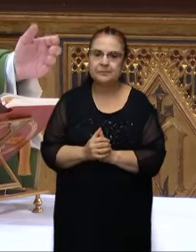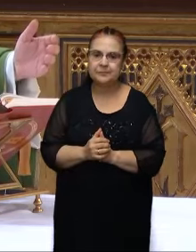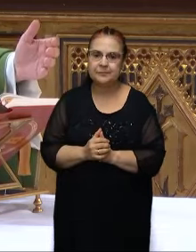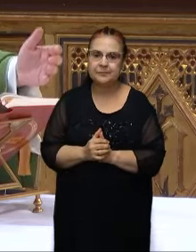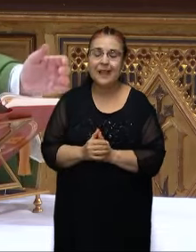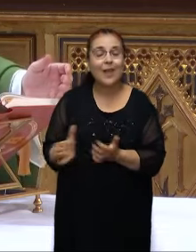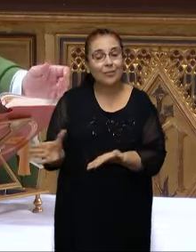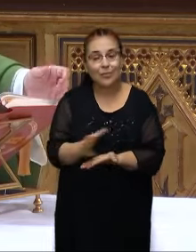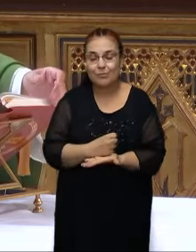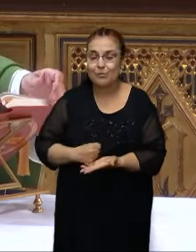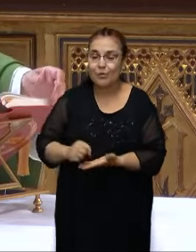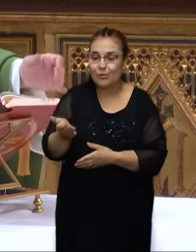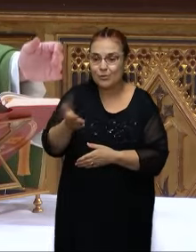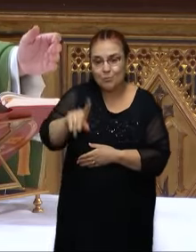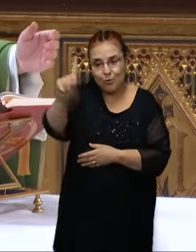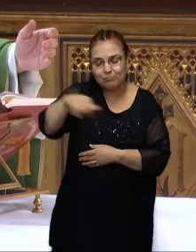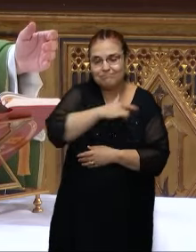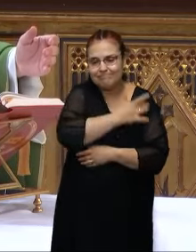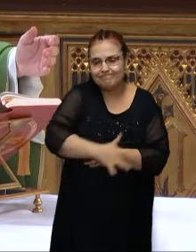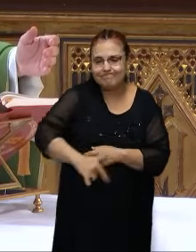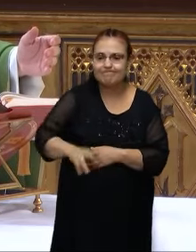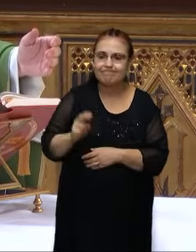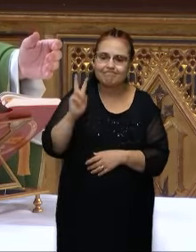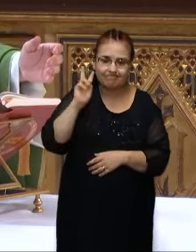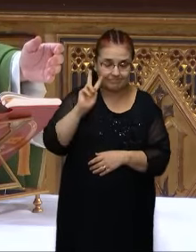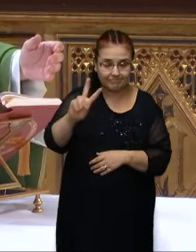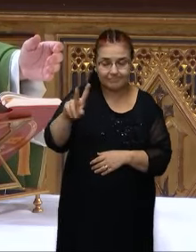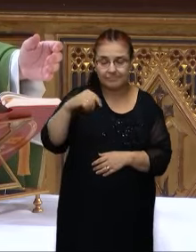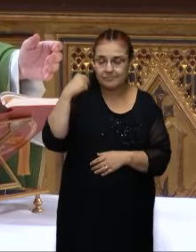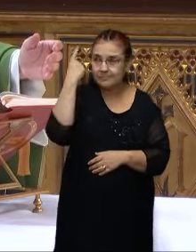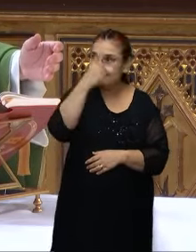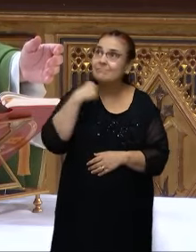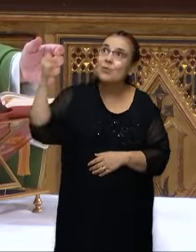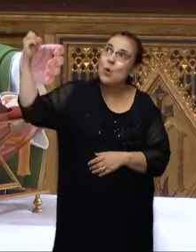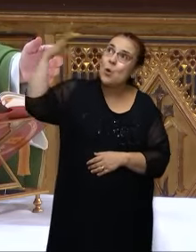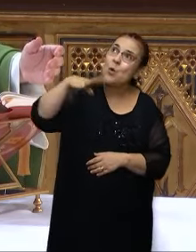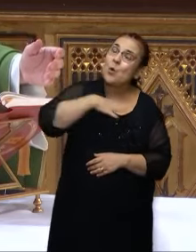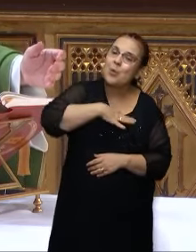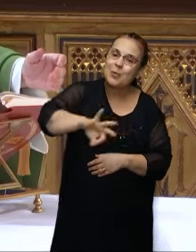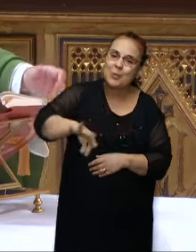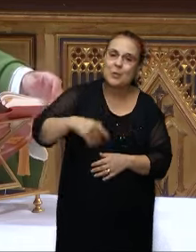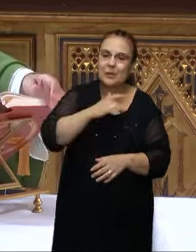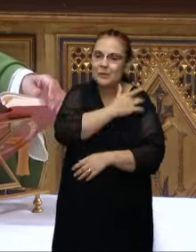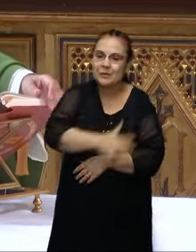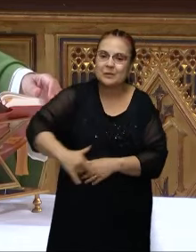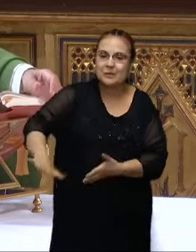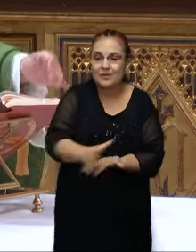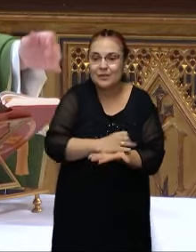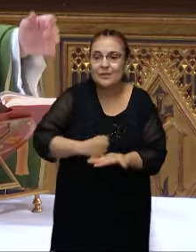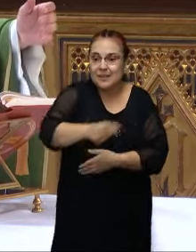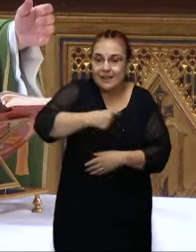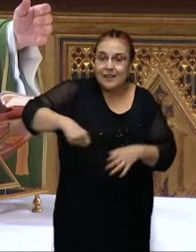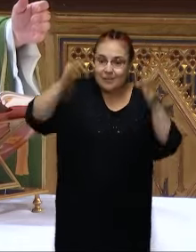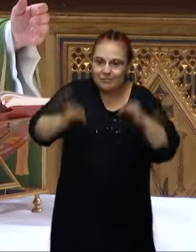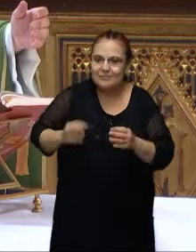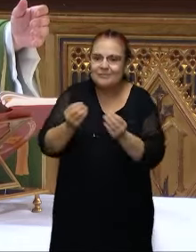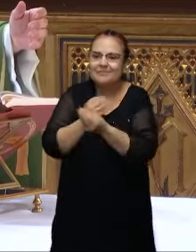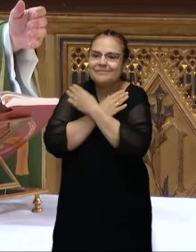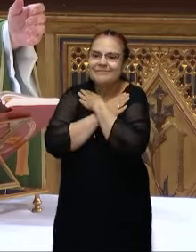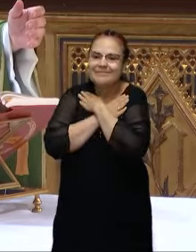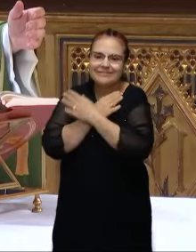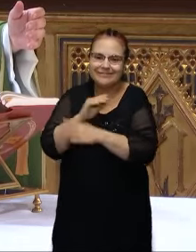Y de todos los que han muerto en tu misericordia, admítelos a contemplar la luz de tu rostro. Ten misericordia de todos nosotros, y así con